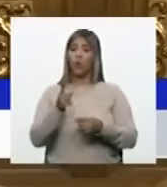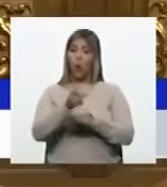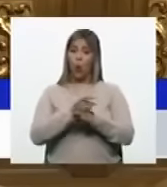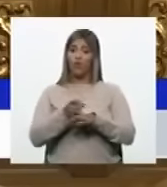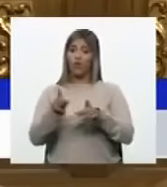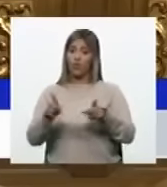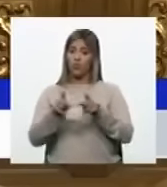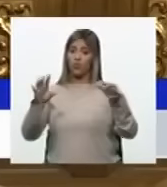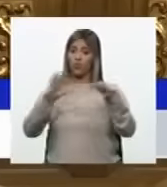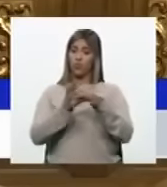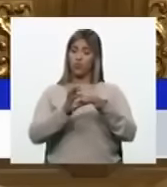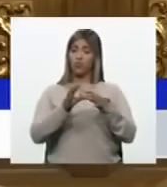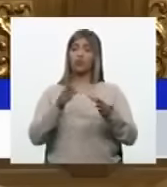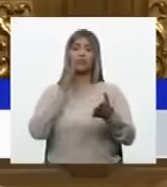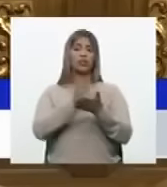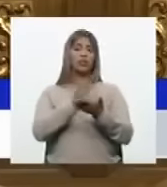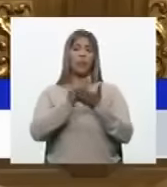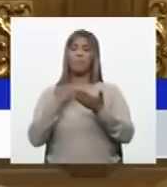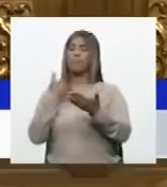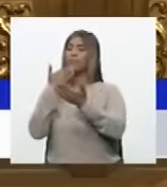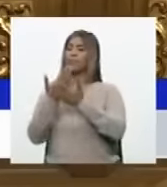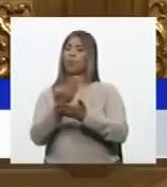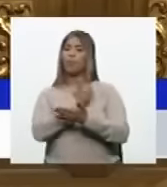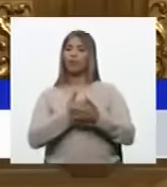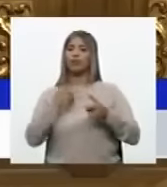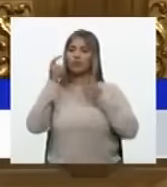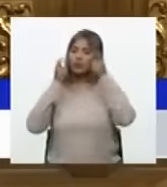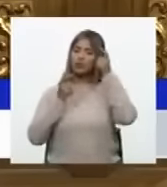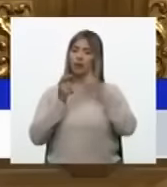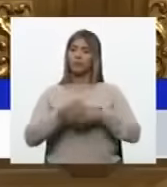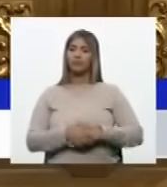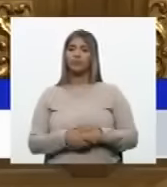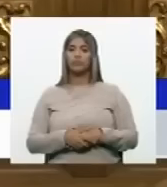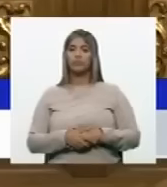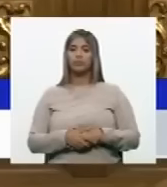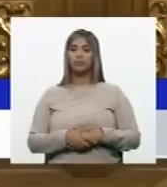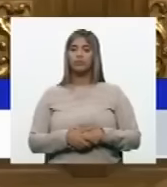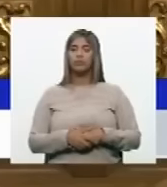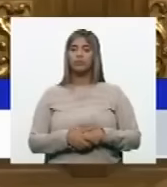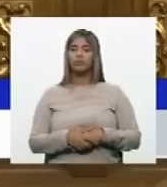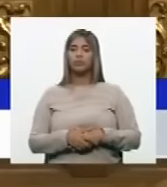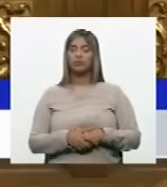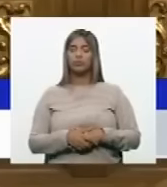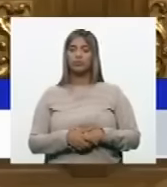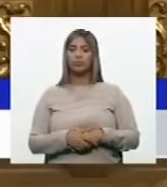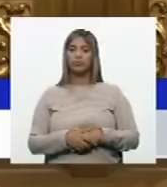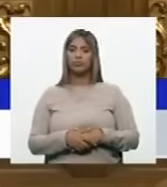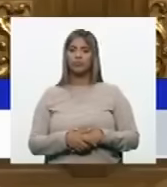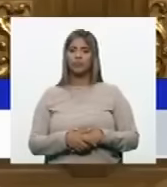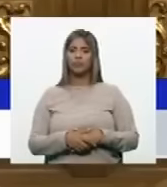gobierno, lo que siempre solicitó nuestro eterno comandante Hugo Chávez.